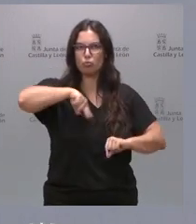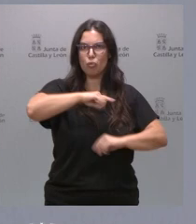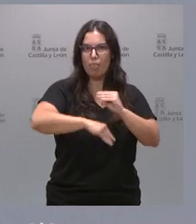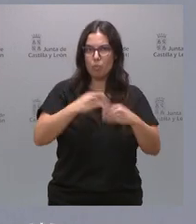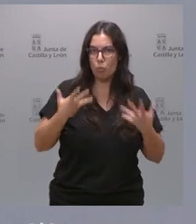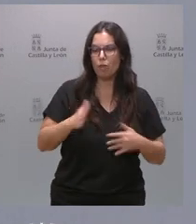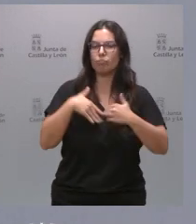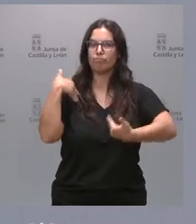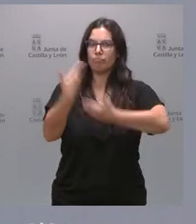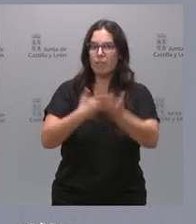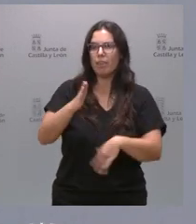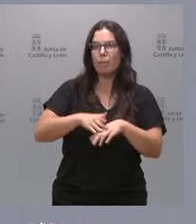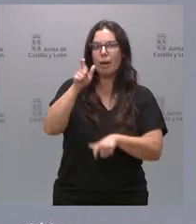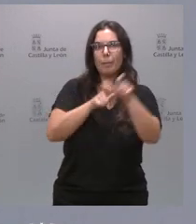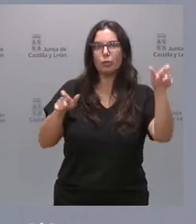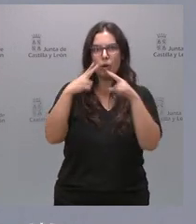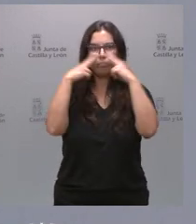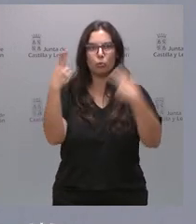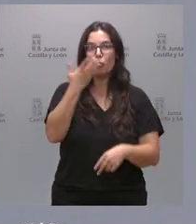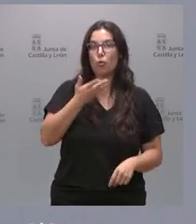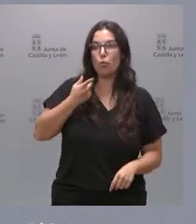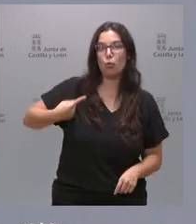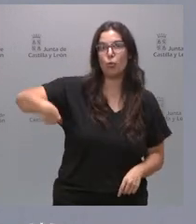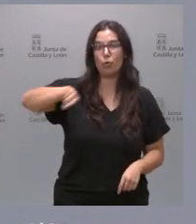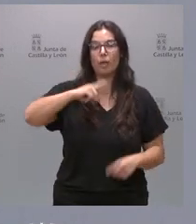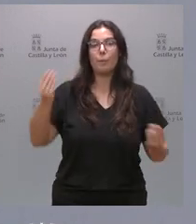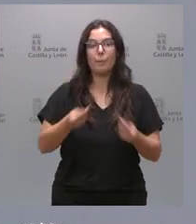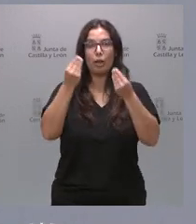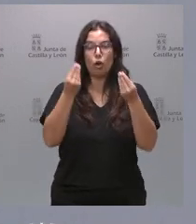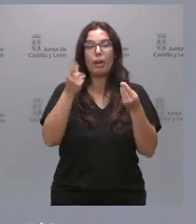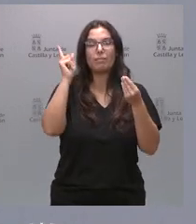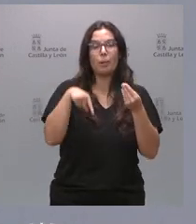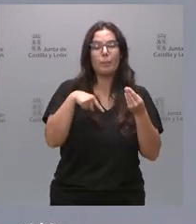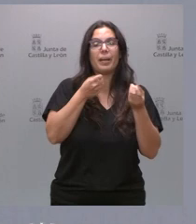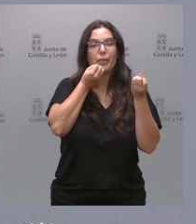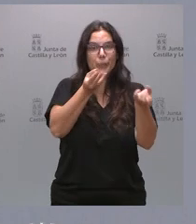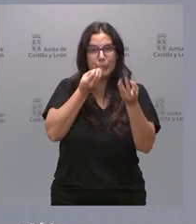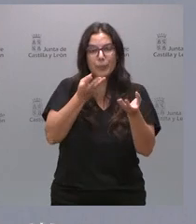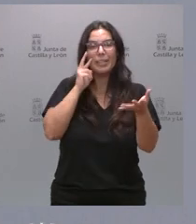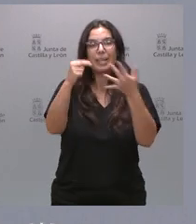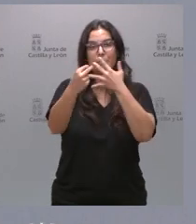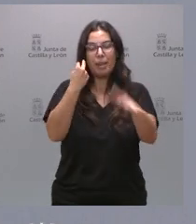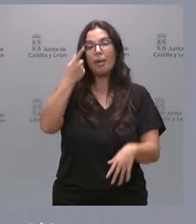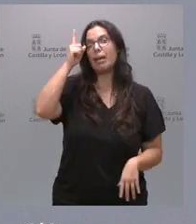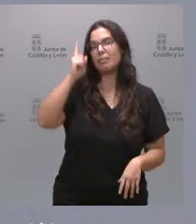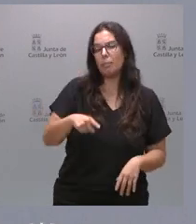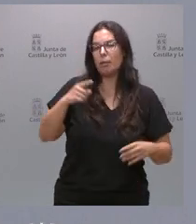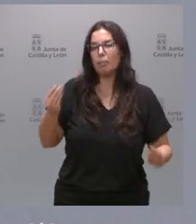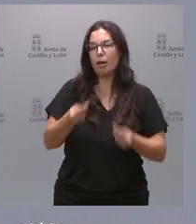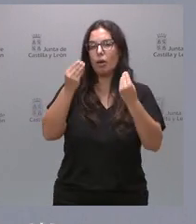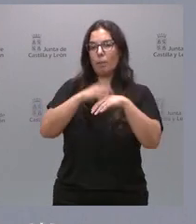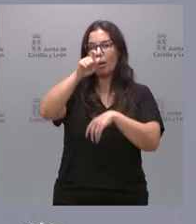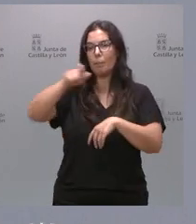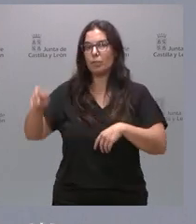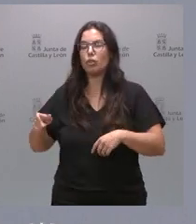Avanza en el conocimiento de estos datos para los conjunto de los ciudadanos la mejora de las transparencias y de las transparencia y también se va a ayudar al ciudadano